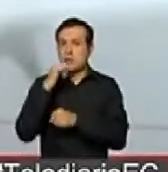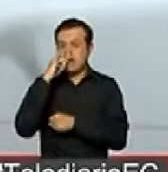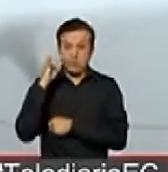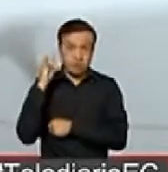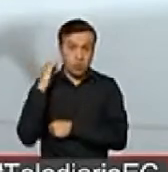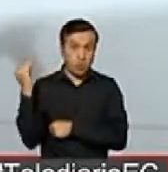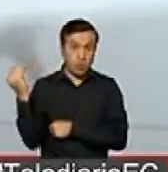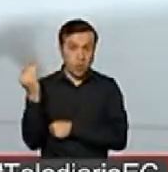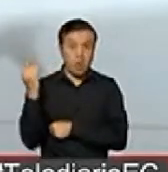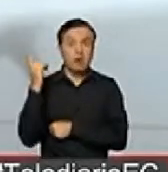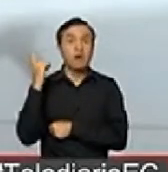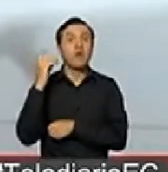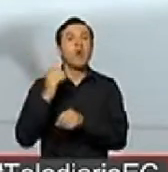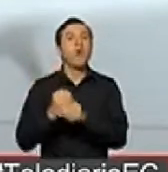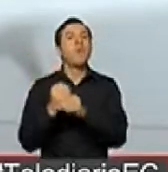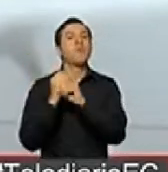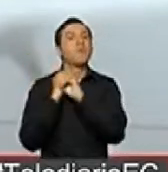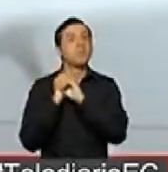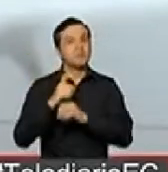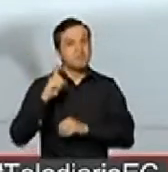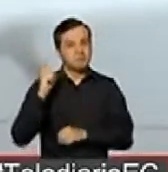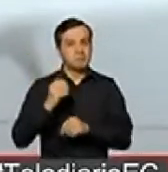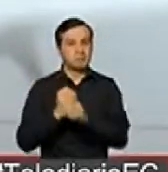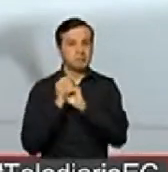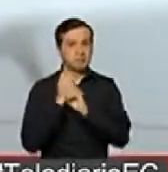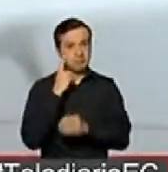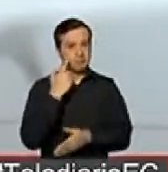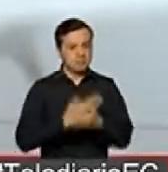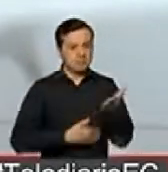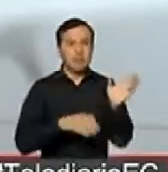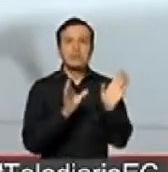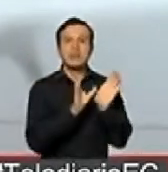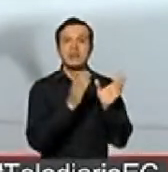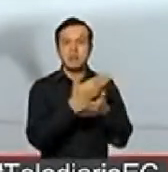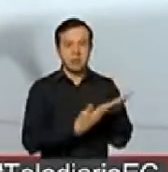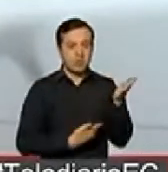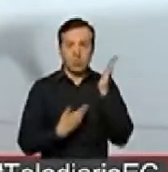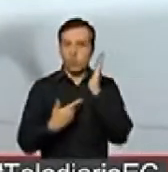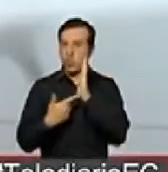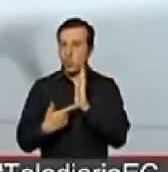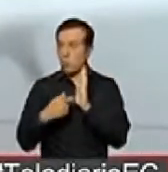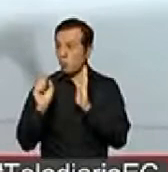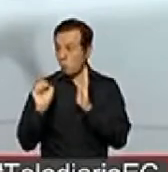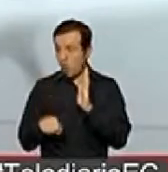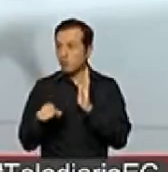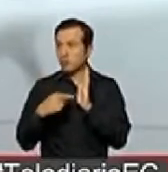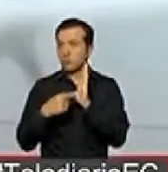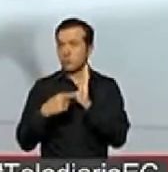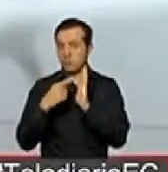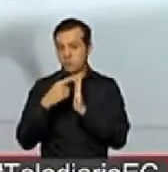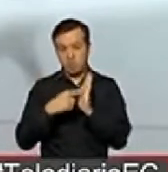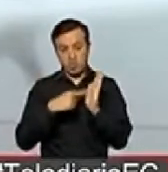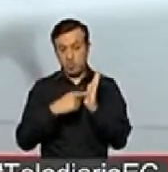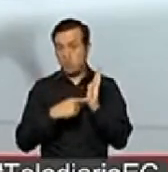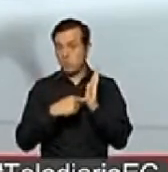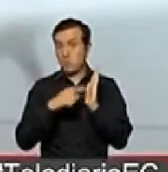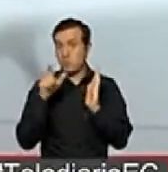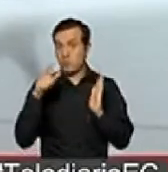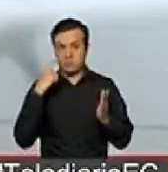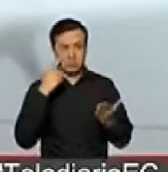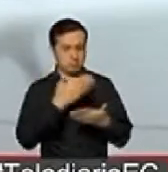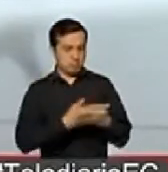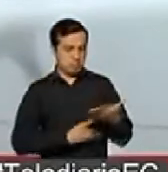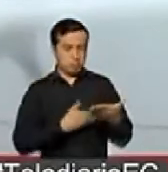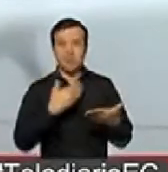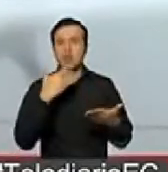niñas y adolescentes, tengo la obligación de presentar mi certificado de no encontrarme inhabilitada. Si es que la persona que va a contratar en